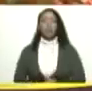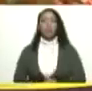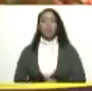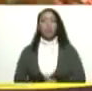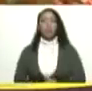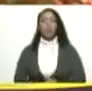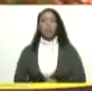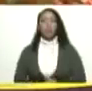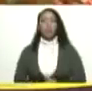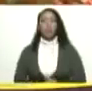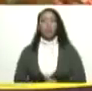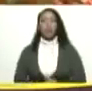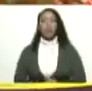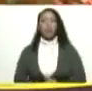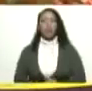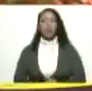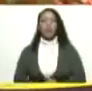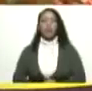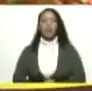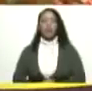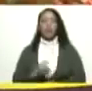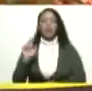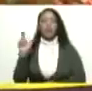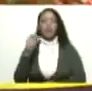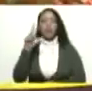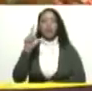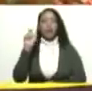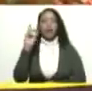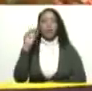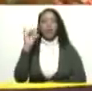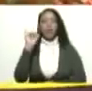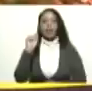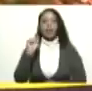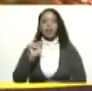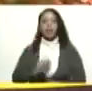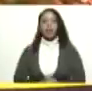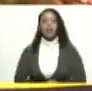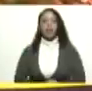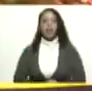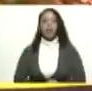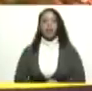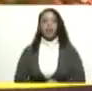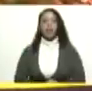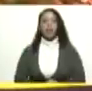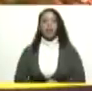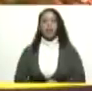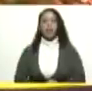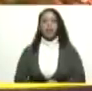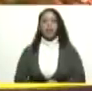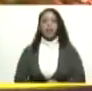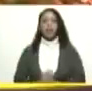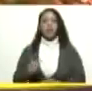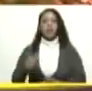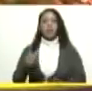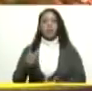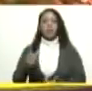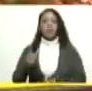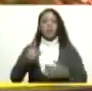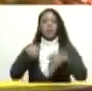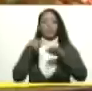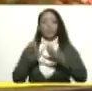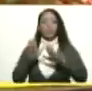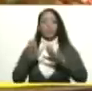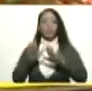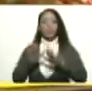la doctora Gladys Gutiérrez, su voluntad, su empeño y sus expresiones de